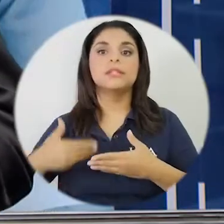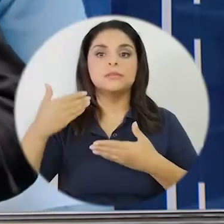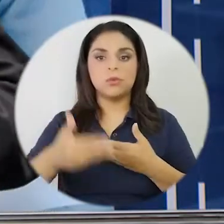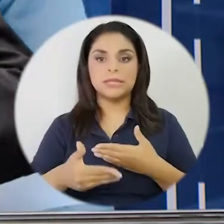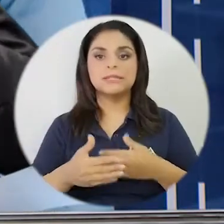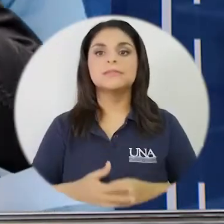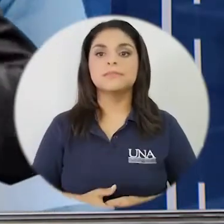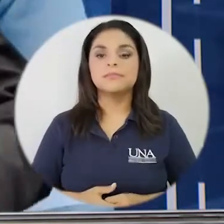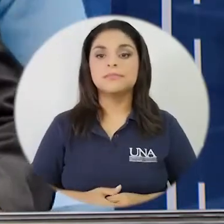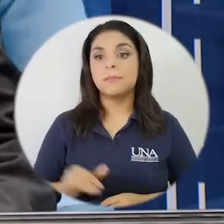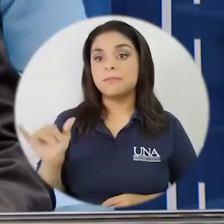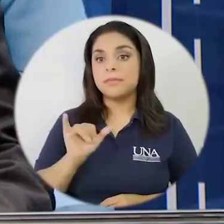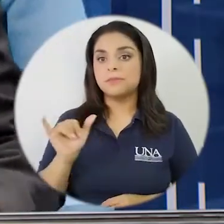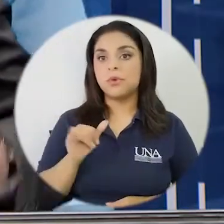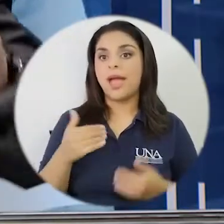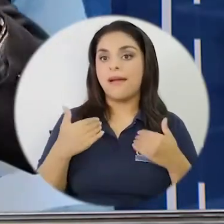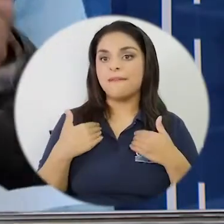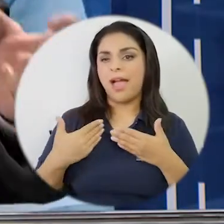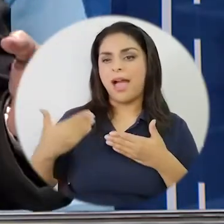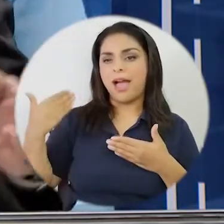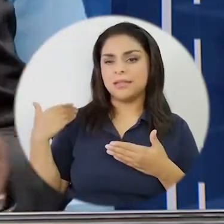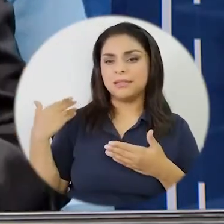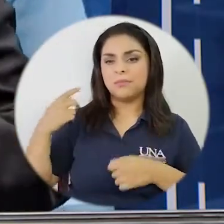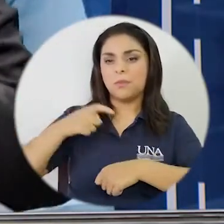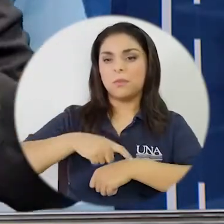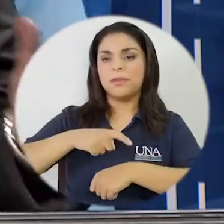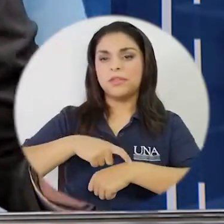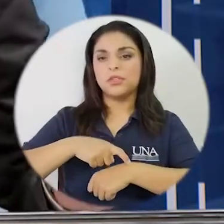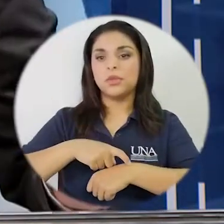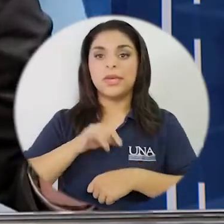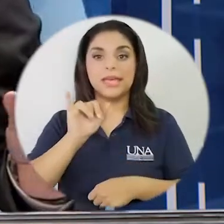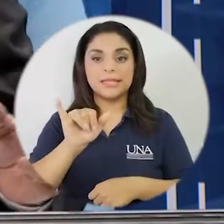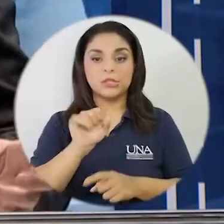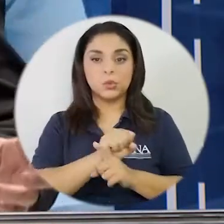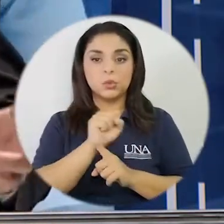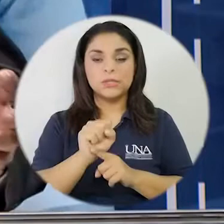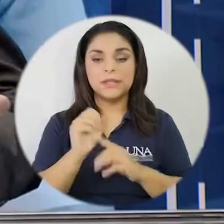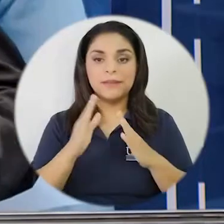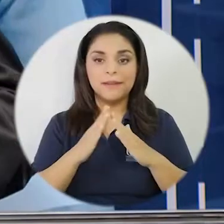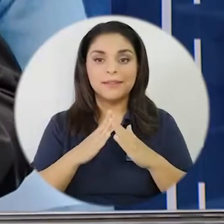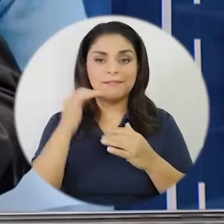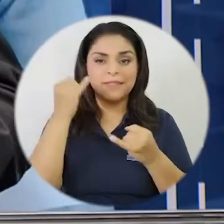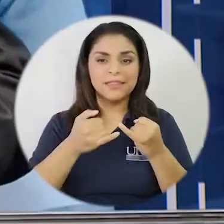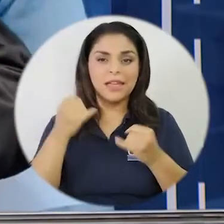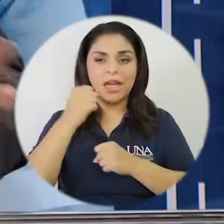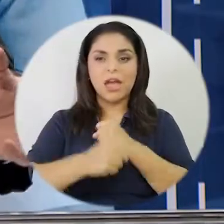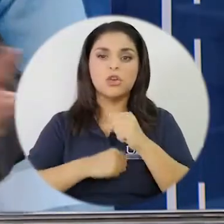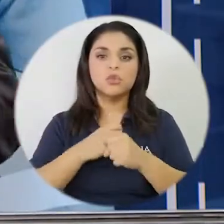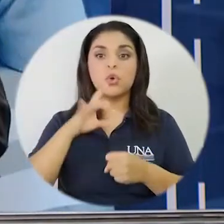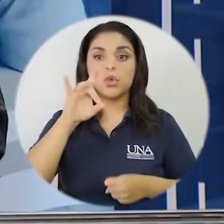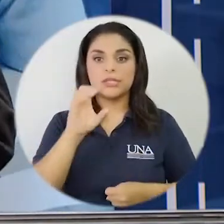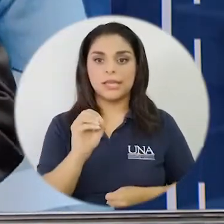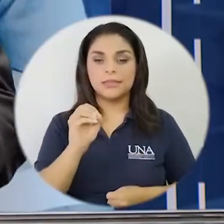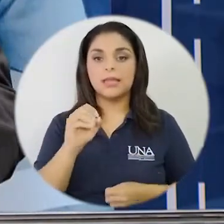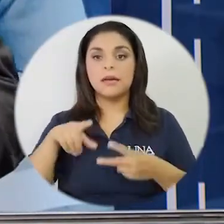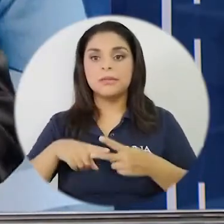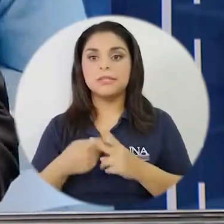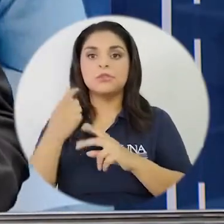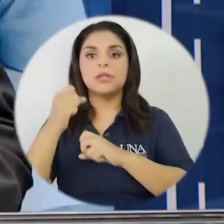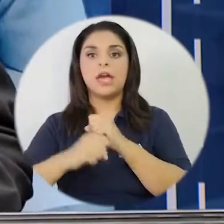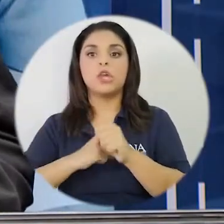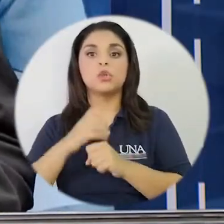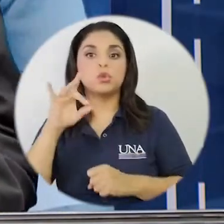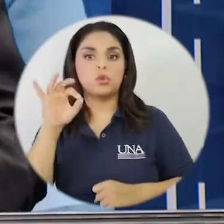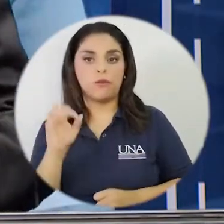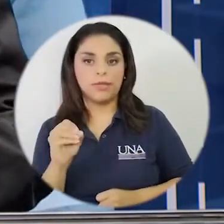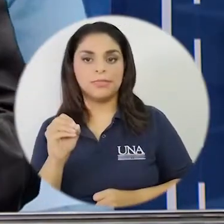después, lo mismo que teníamos en ese momento, en esa coyuntura de vivienda que teníamos en los finales de los años 80, principios de los